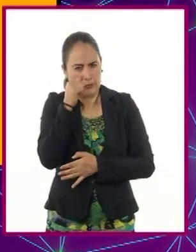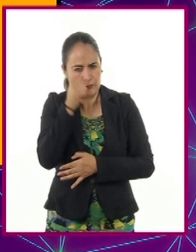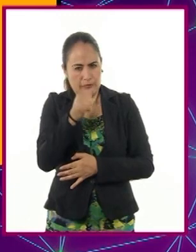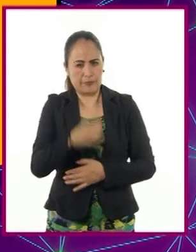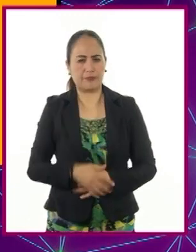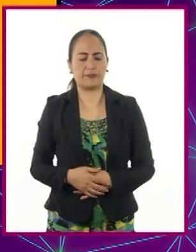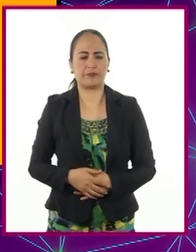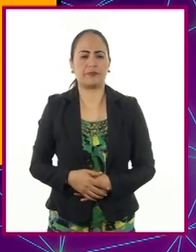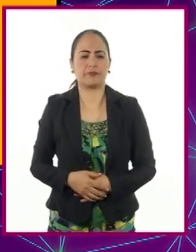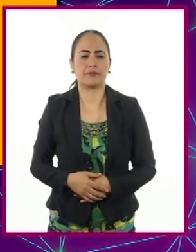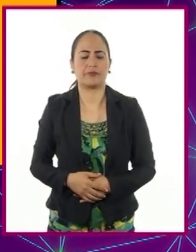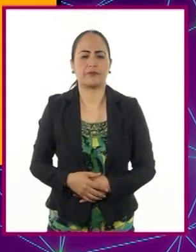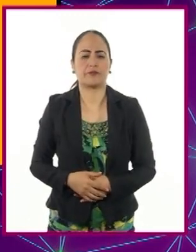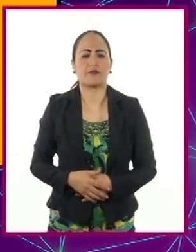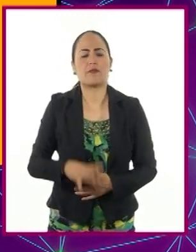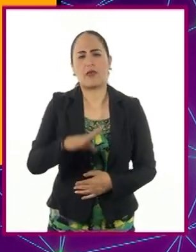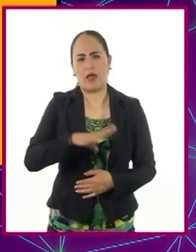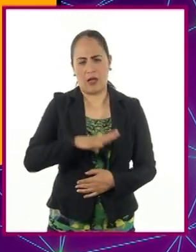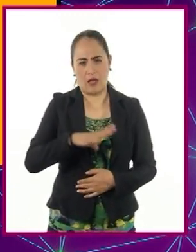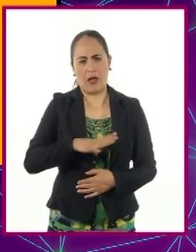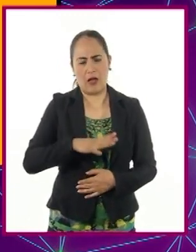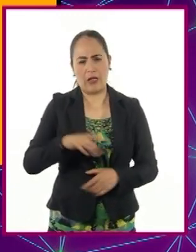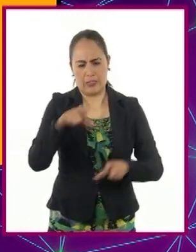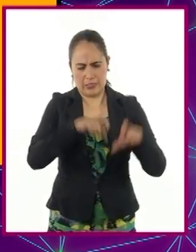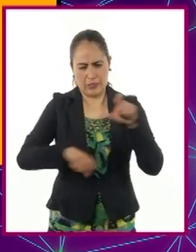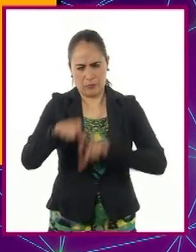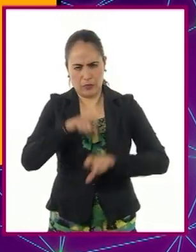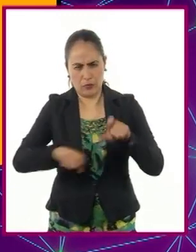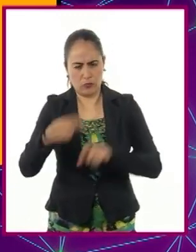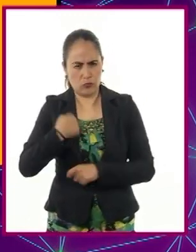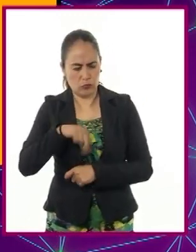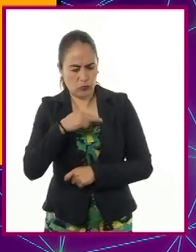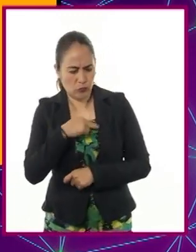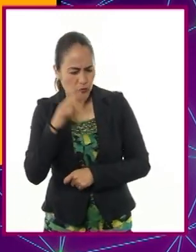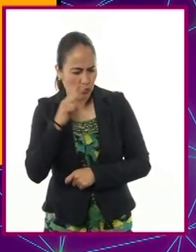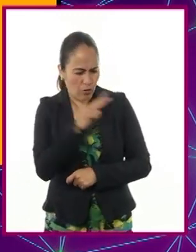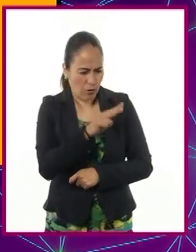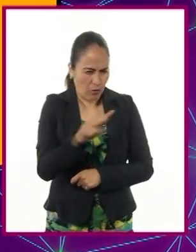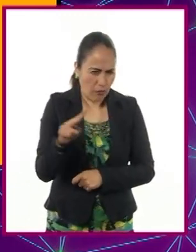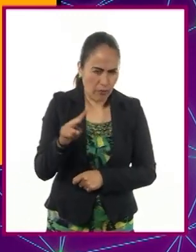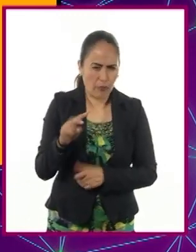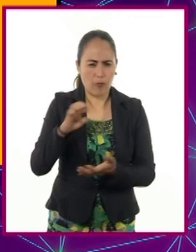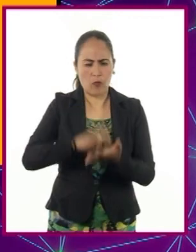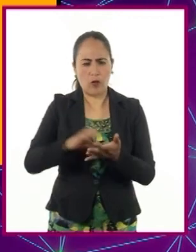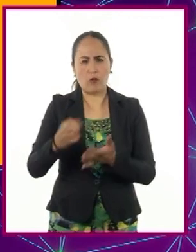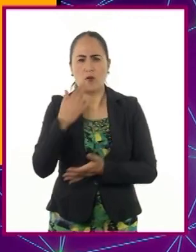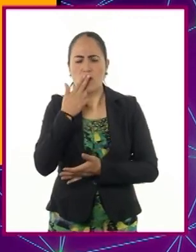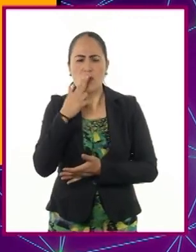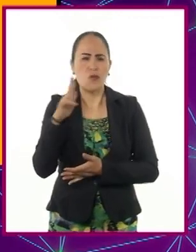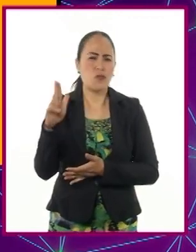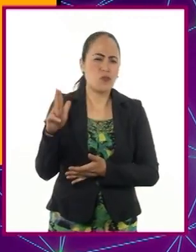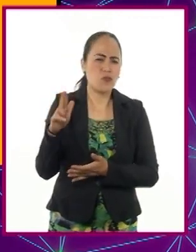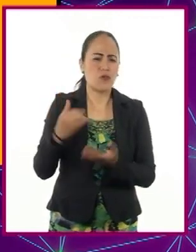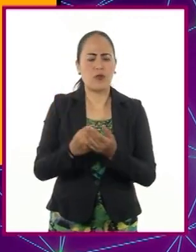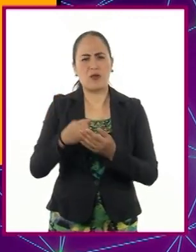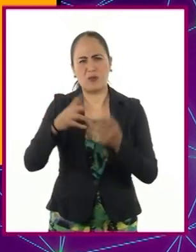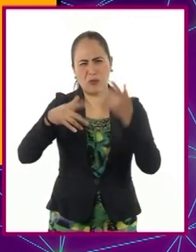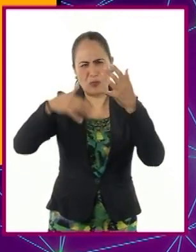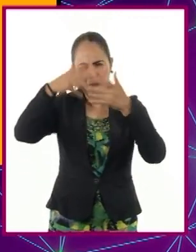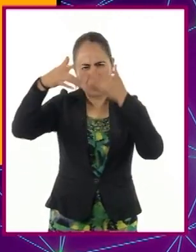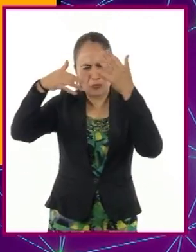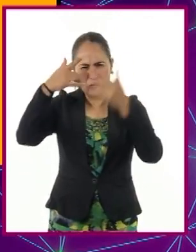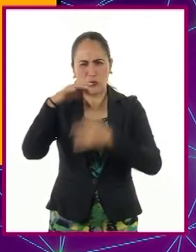Existen sustancias oxidantes a las cuales estamos expuestos. Estas sustancias son humo de cigarro, smog, bebidas